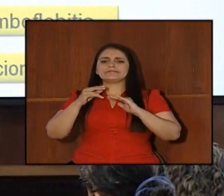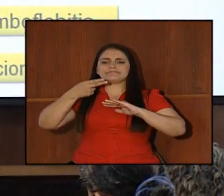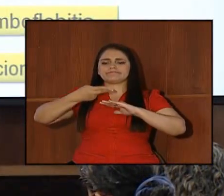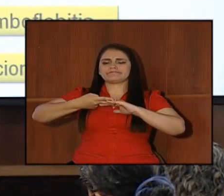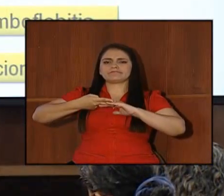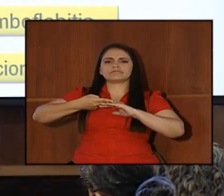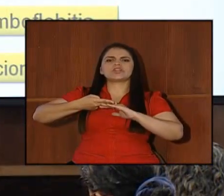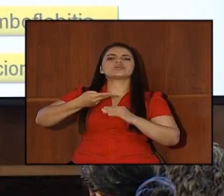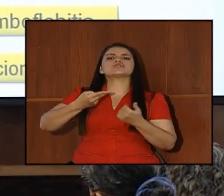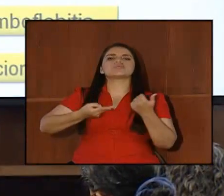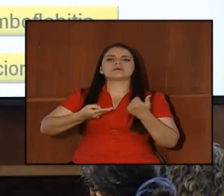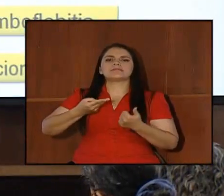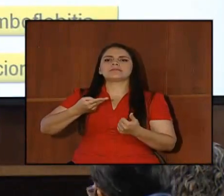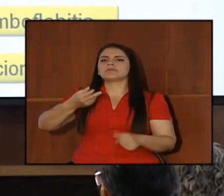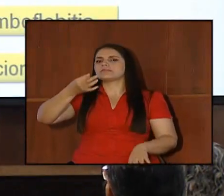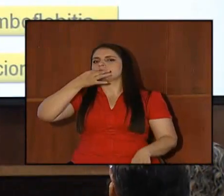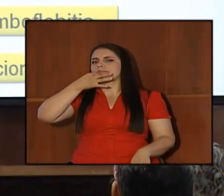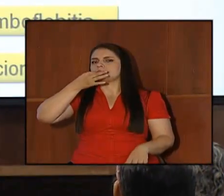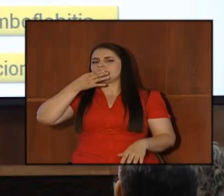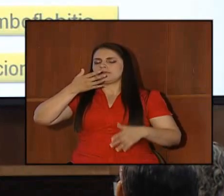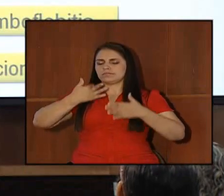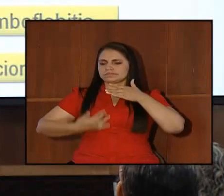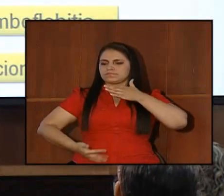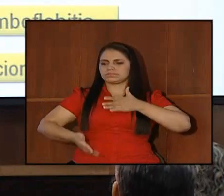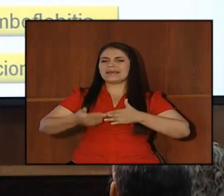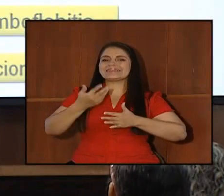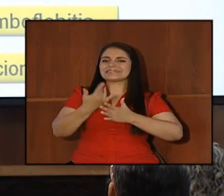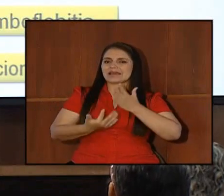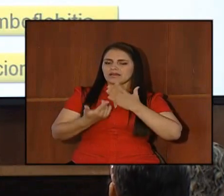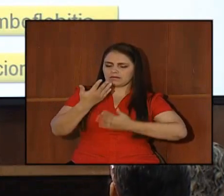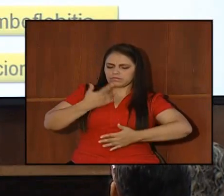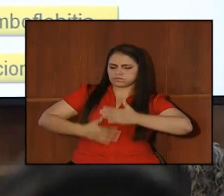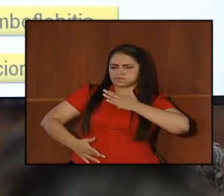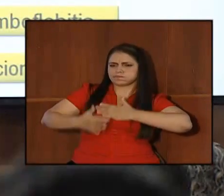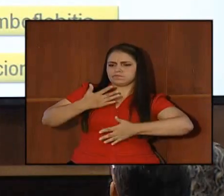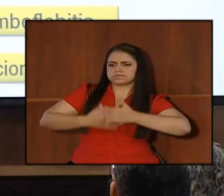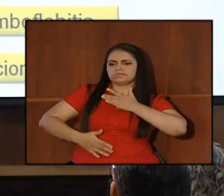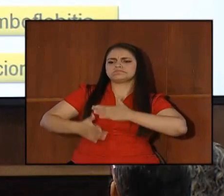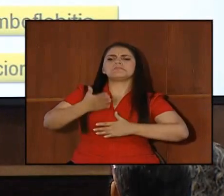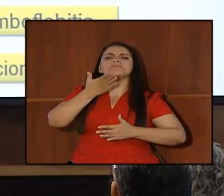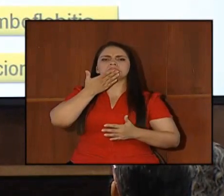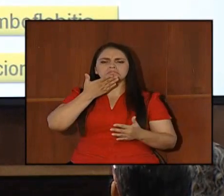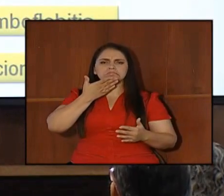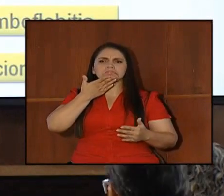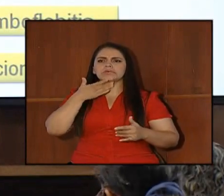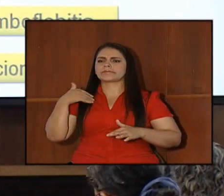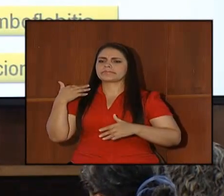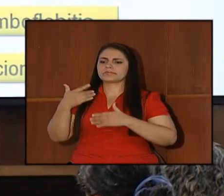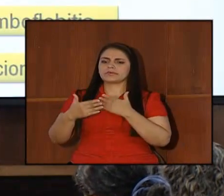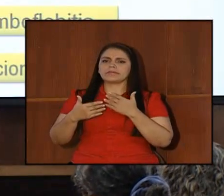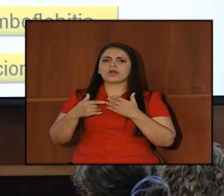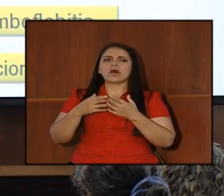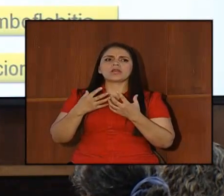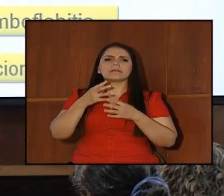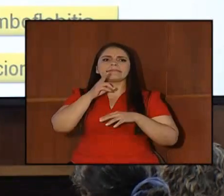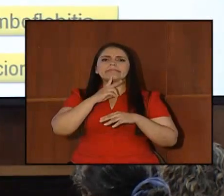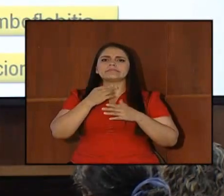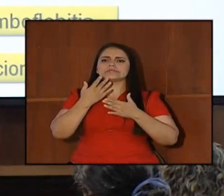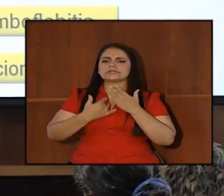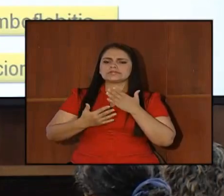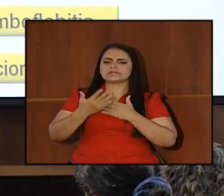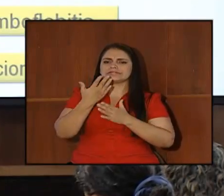que le mandemos un medicamento para que la circulación sea más, no se vaya a volver grumosa, ahí es cuando